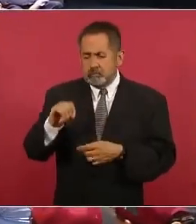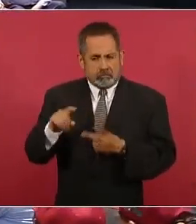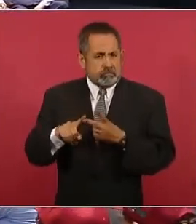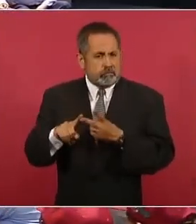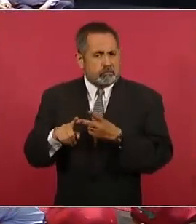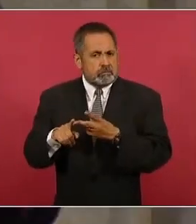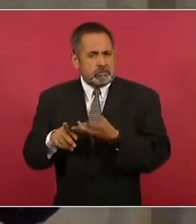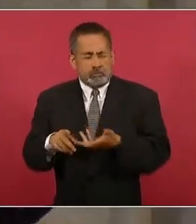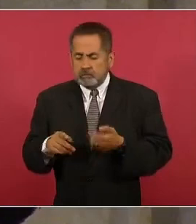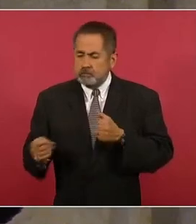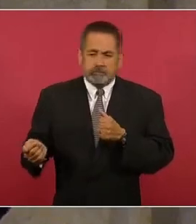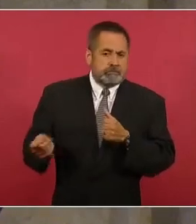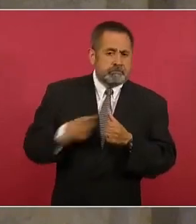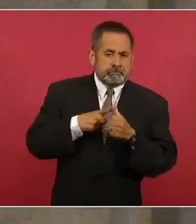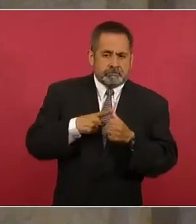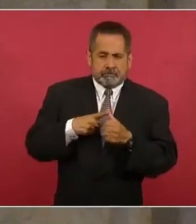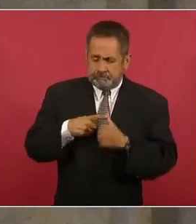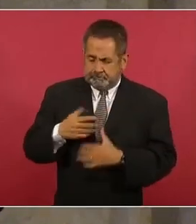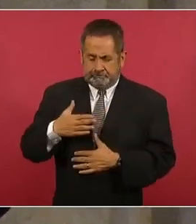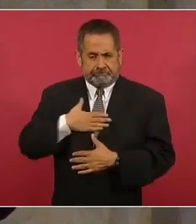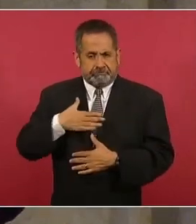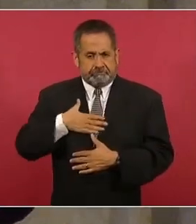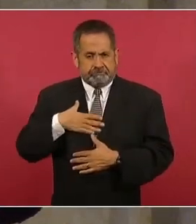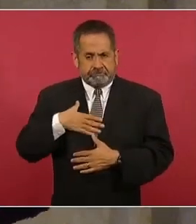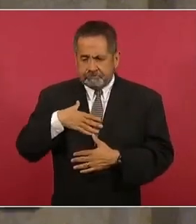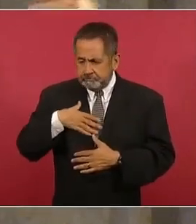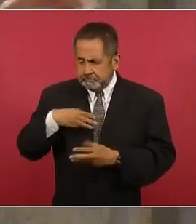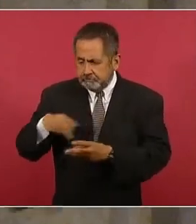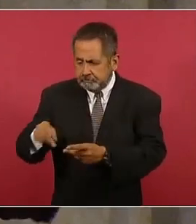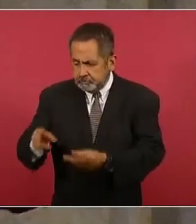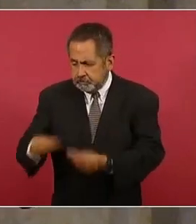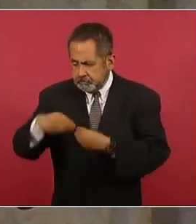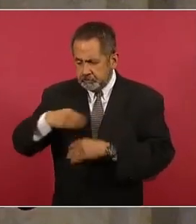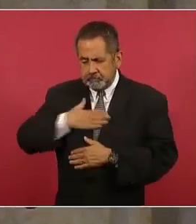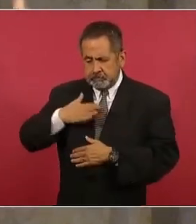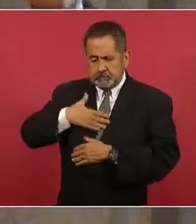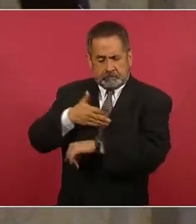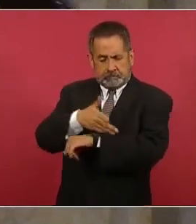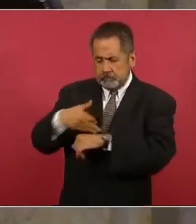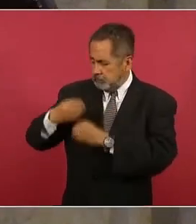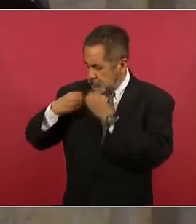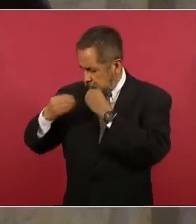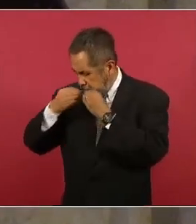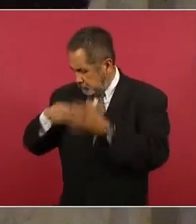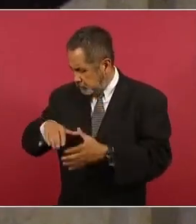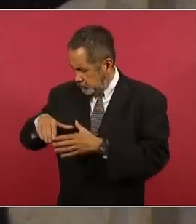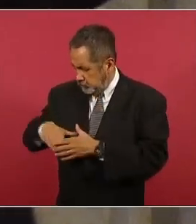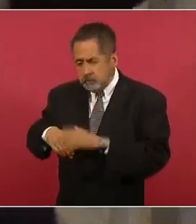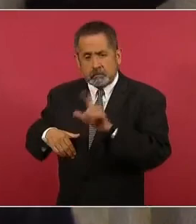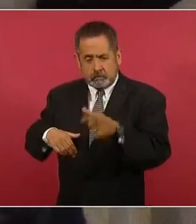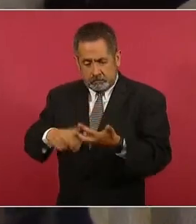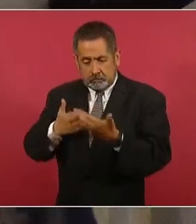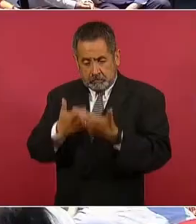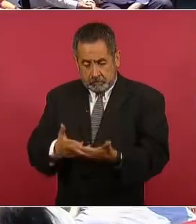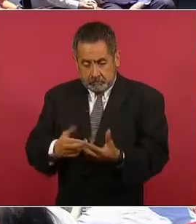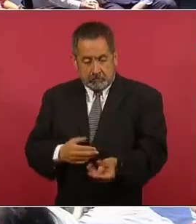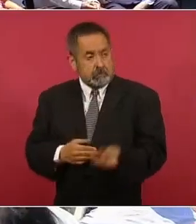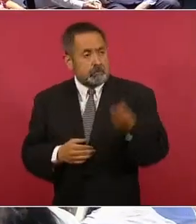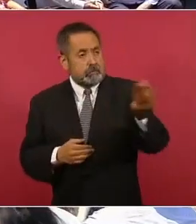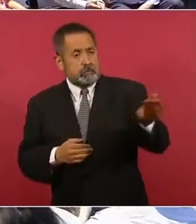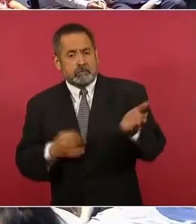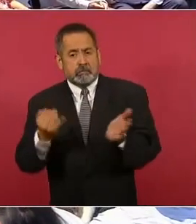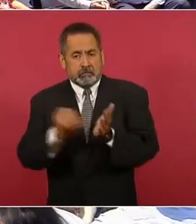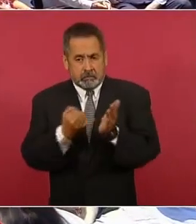pero primero lo que se iba a consumir y luego se pagaba ese impuesto. Con